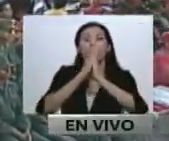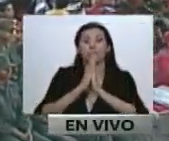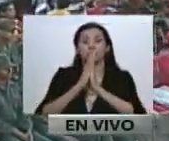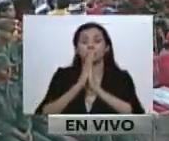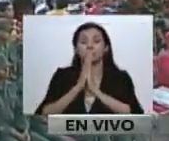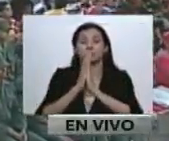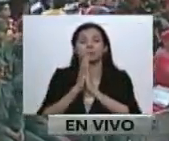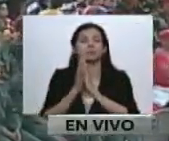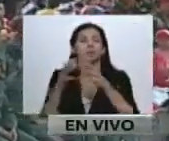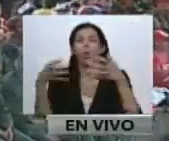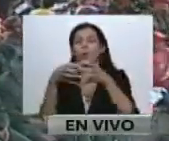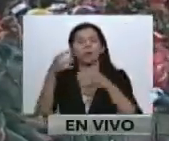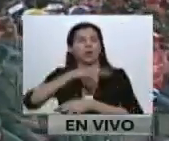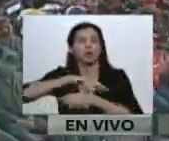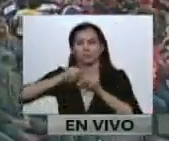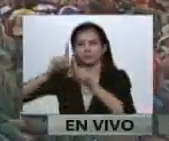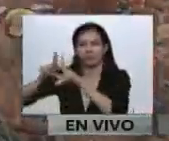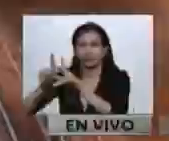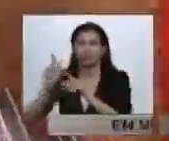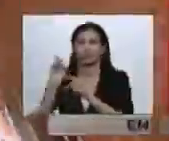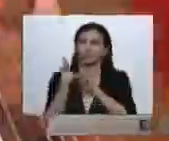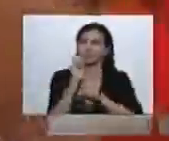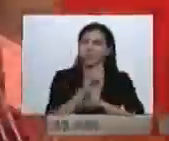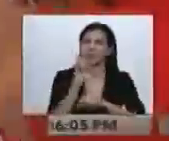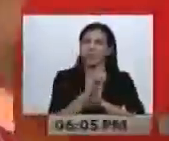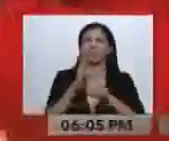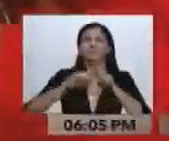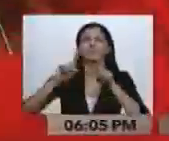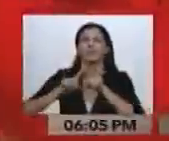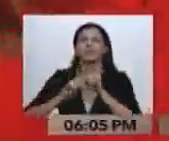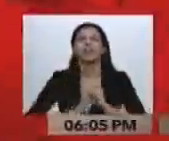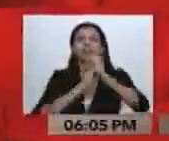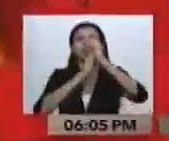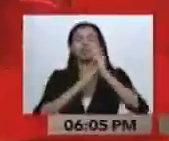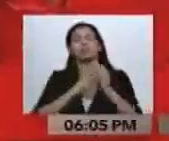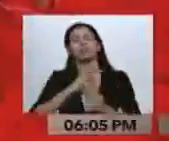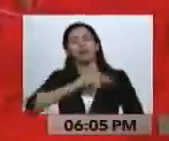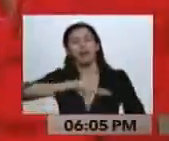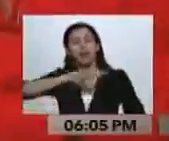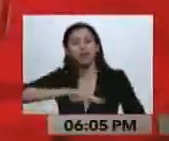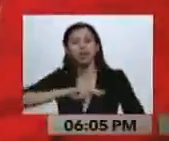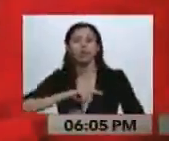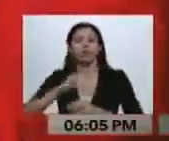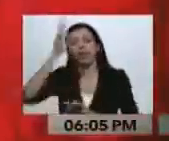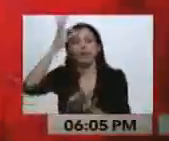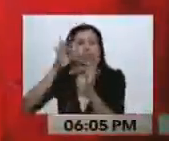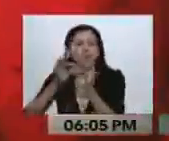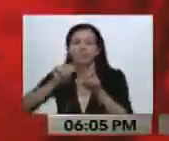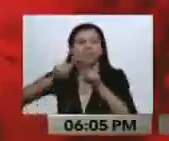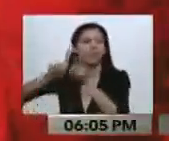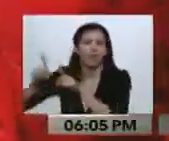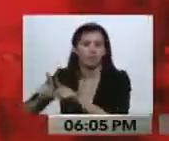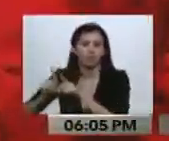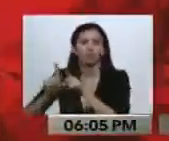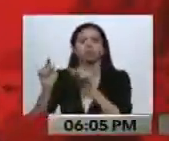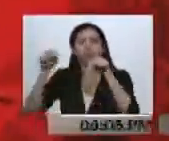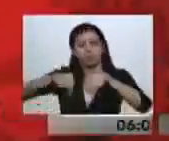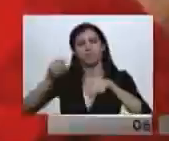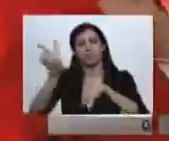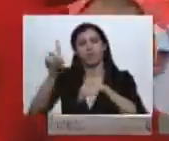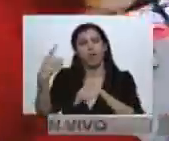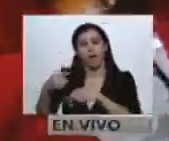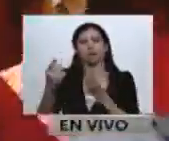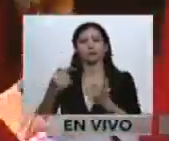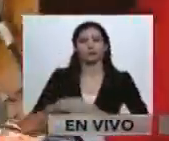siendo realizada el día de hoy por parte de los representantes de los distintos credos religiosos que hacen vida en Venezuela.